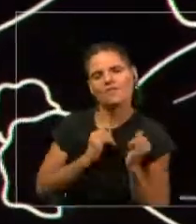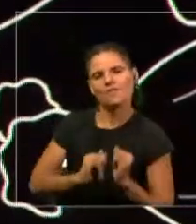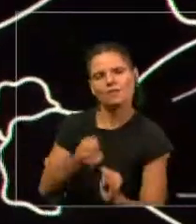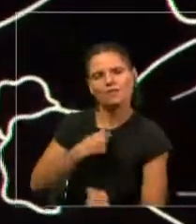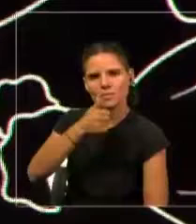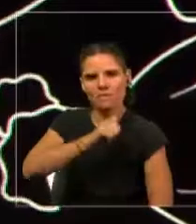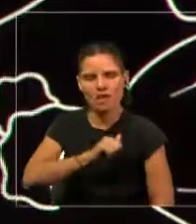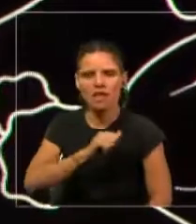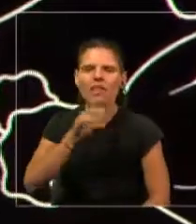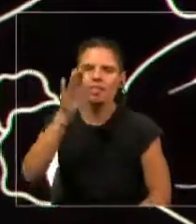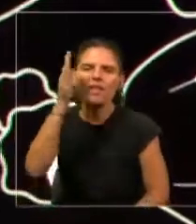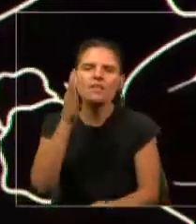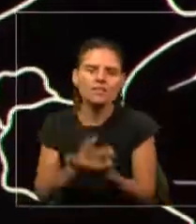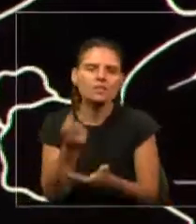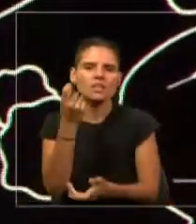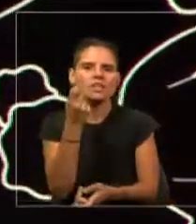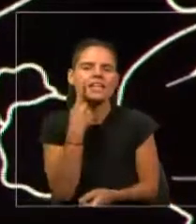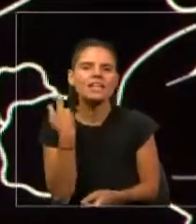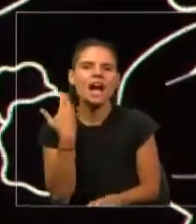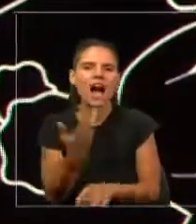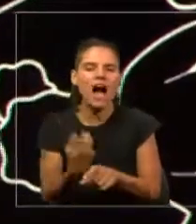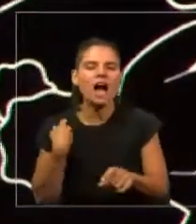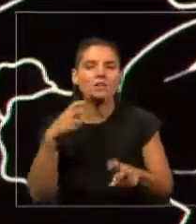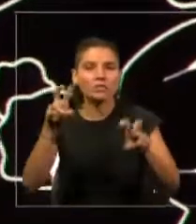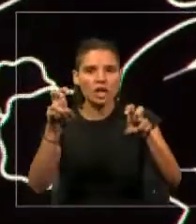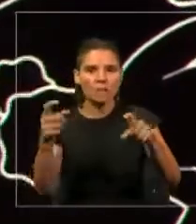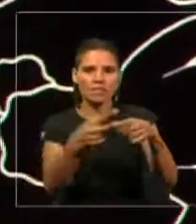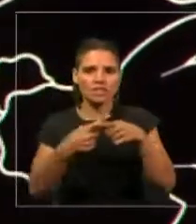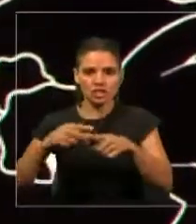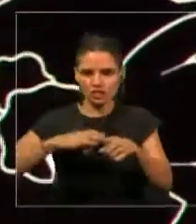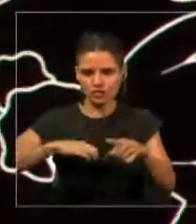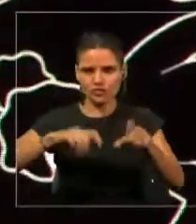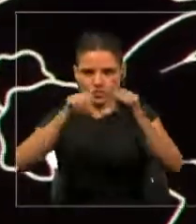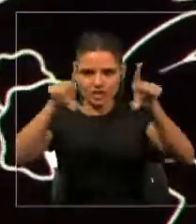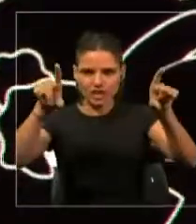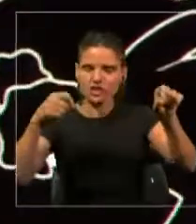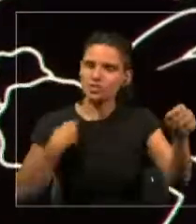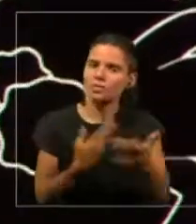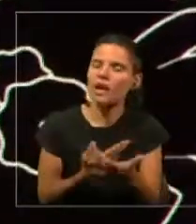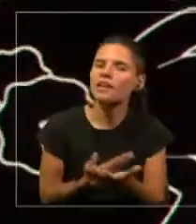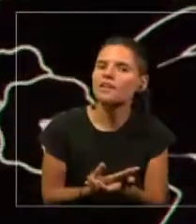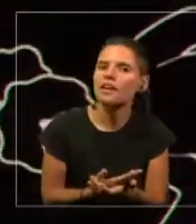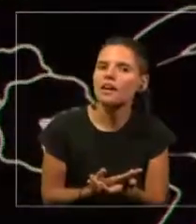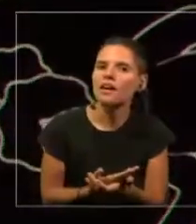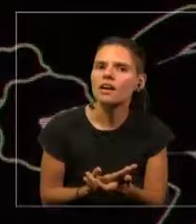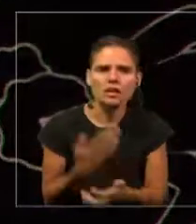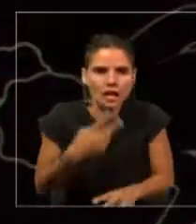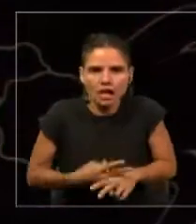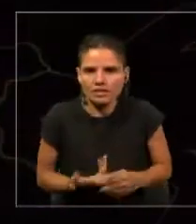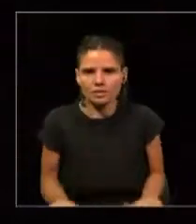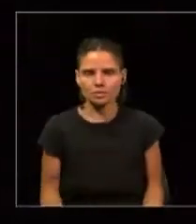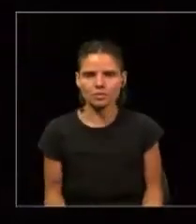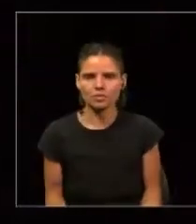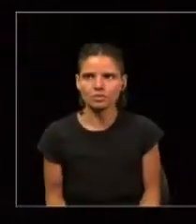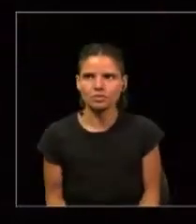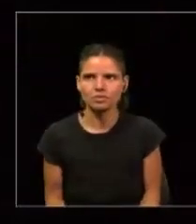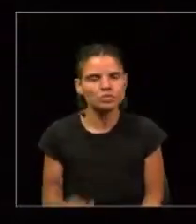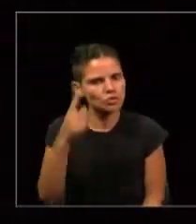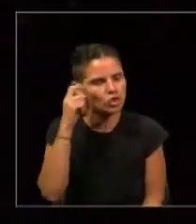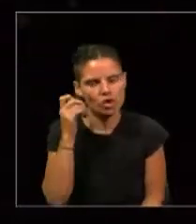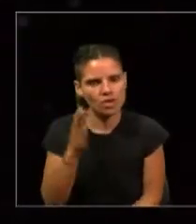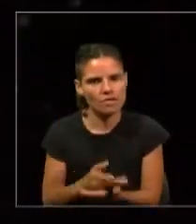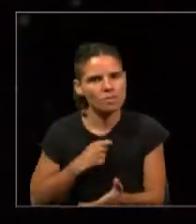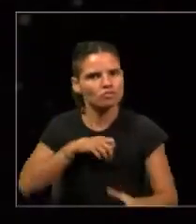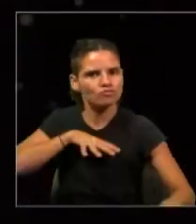no olvidarnos cuáles son las preguntas civilizacionales que se plantean. ¿Qué hacer? Yo creo que tenemos que actuar.